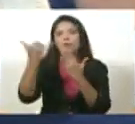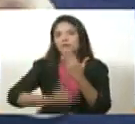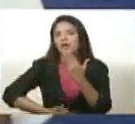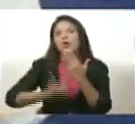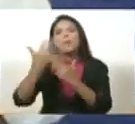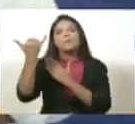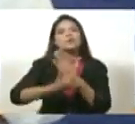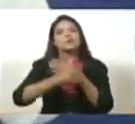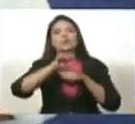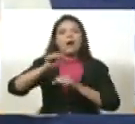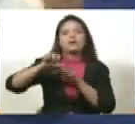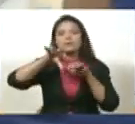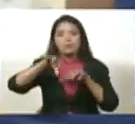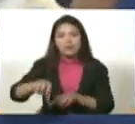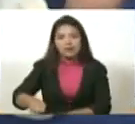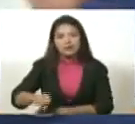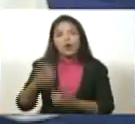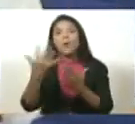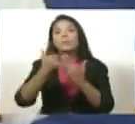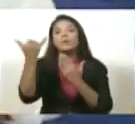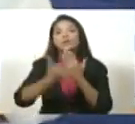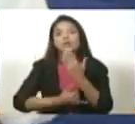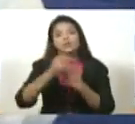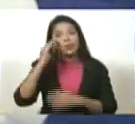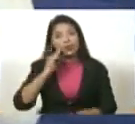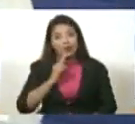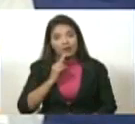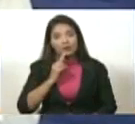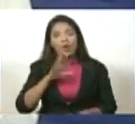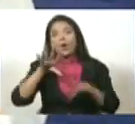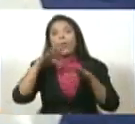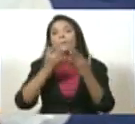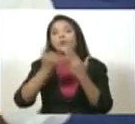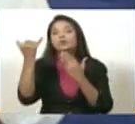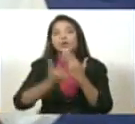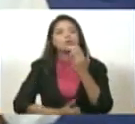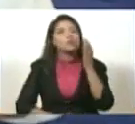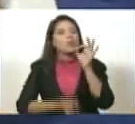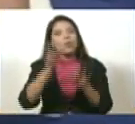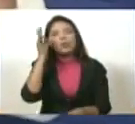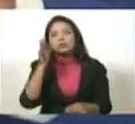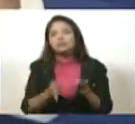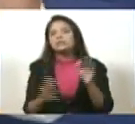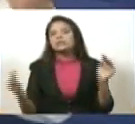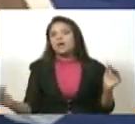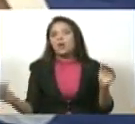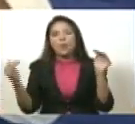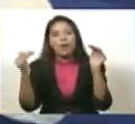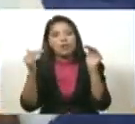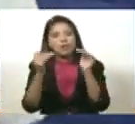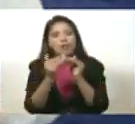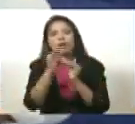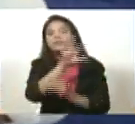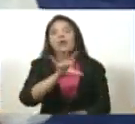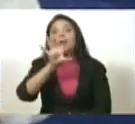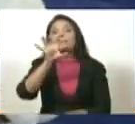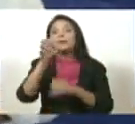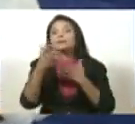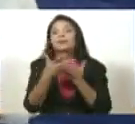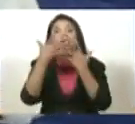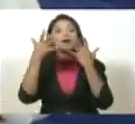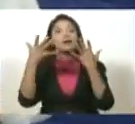proyecto antiimperialista, en el proyecto bolivariano, en el proyecto de justicia, de igualdad, en el proyecto de la patria grande, de la